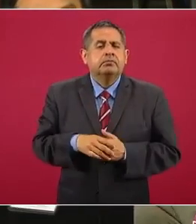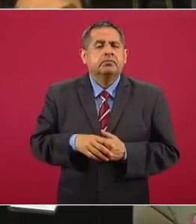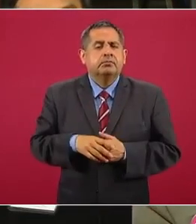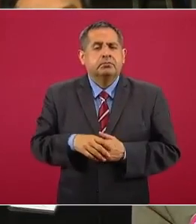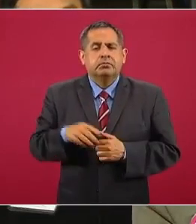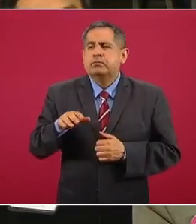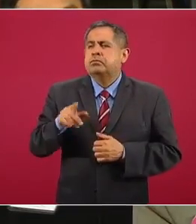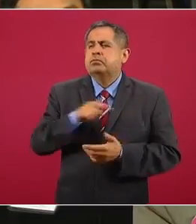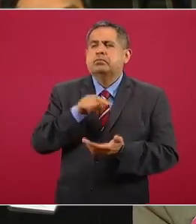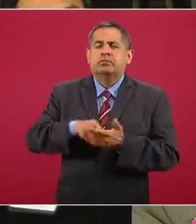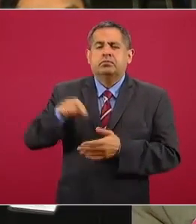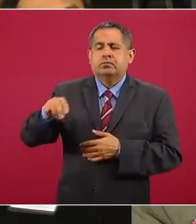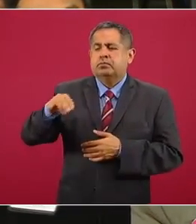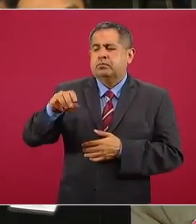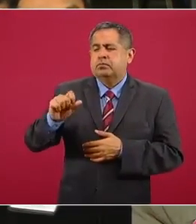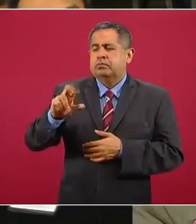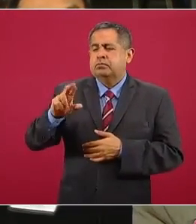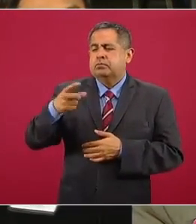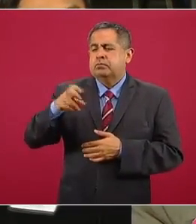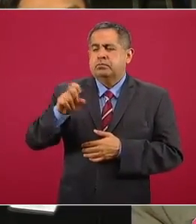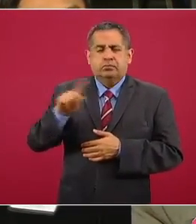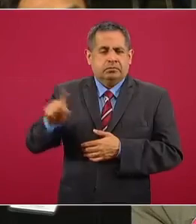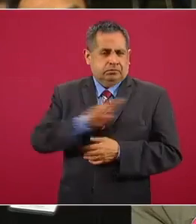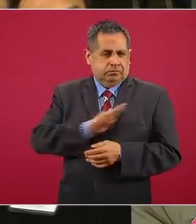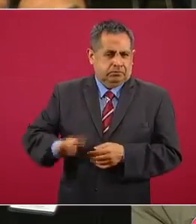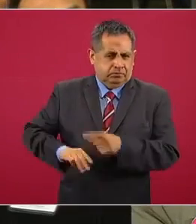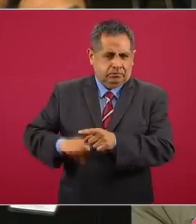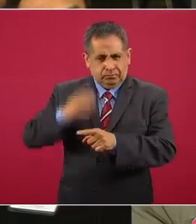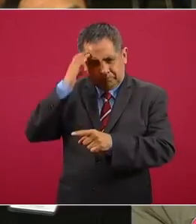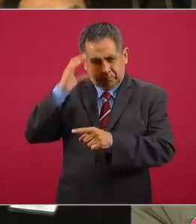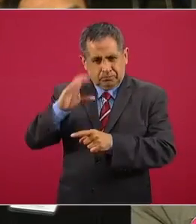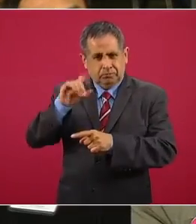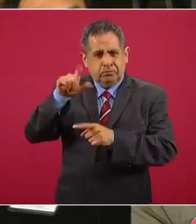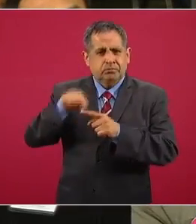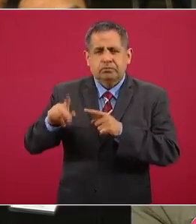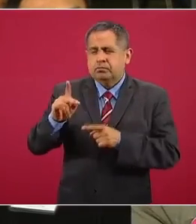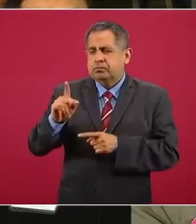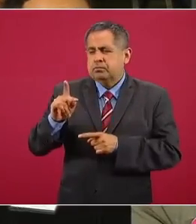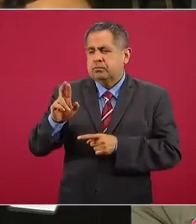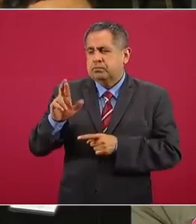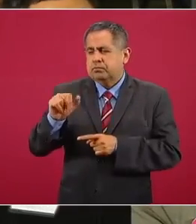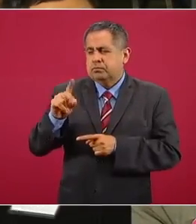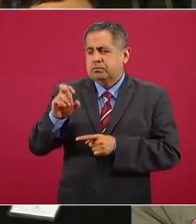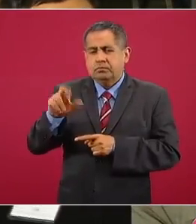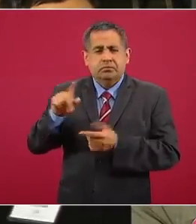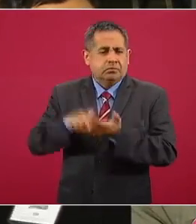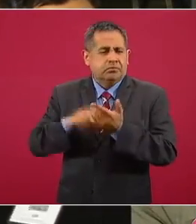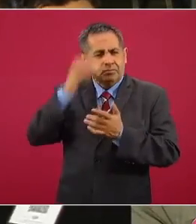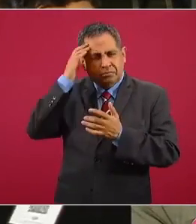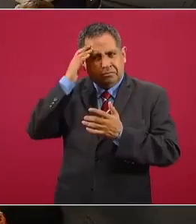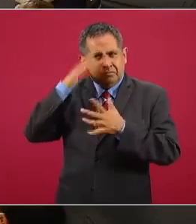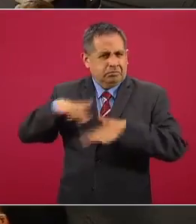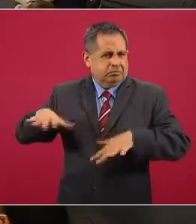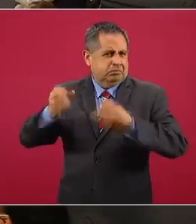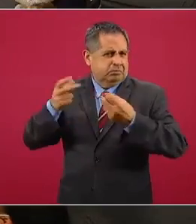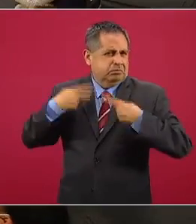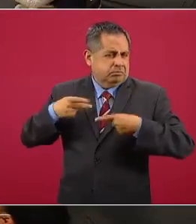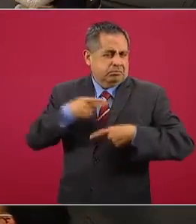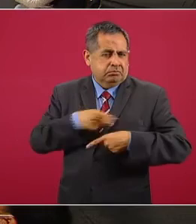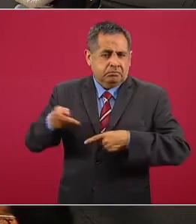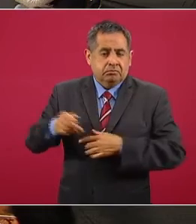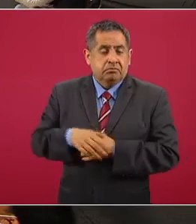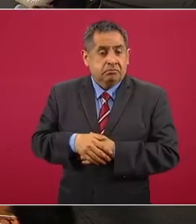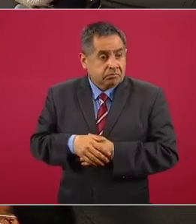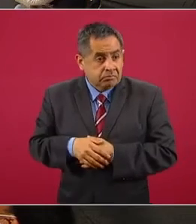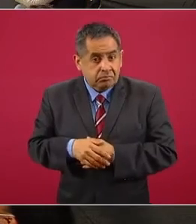Marqués, que ya le había hablado del municipio del Marqués, hay una colonia que se llama La Pradera, que es una zona muy popular. Y parece que